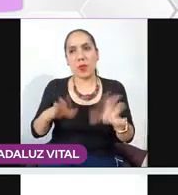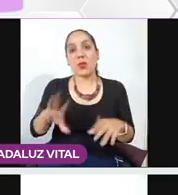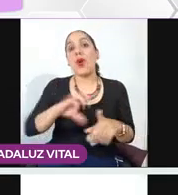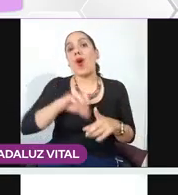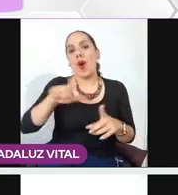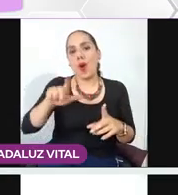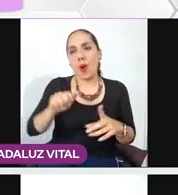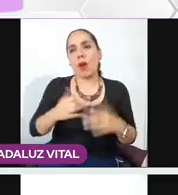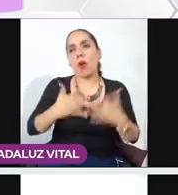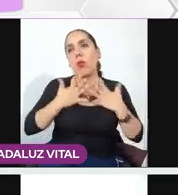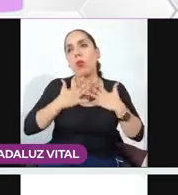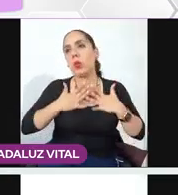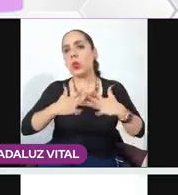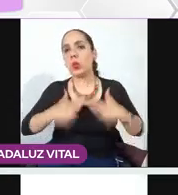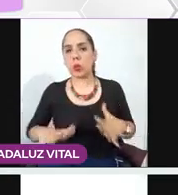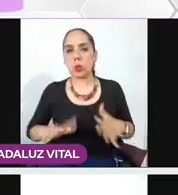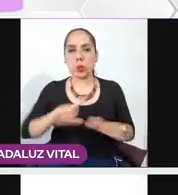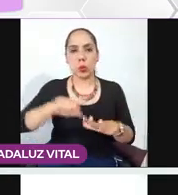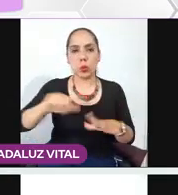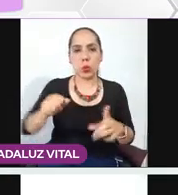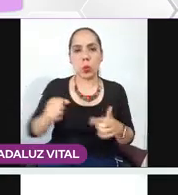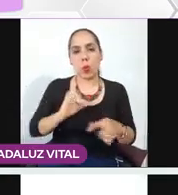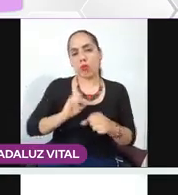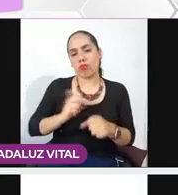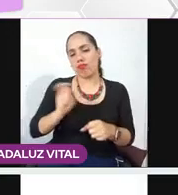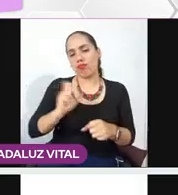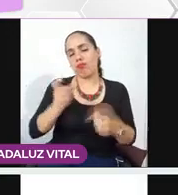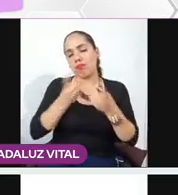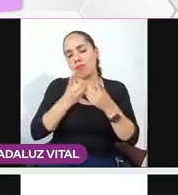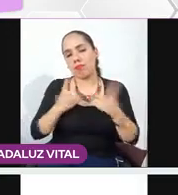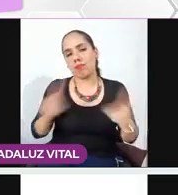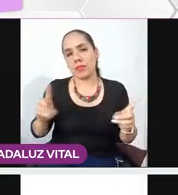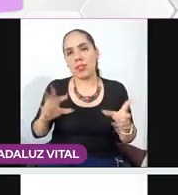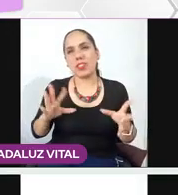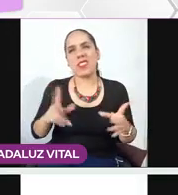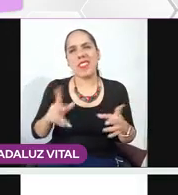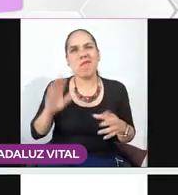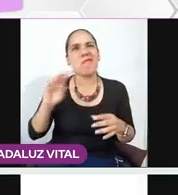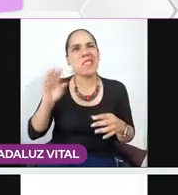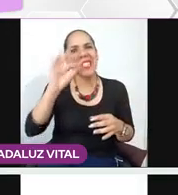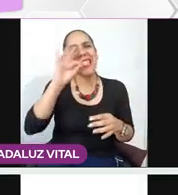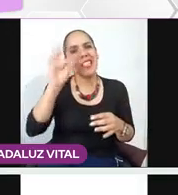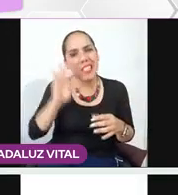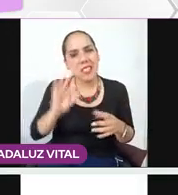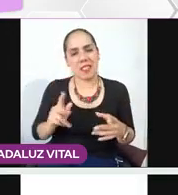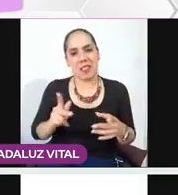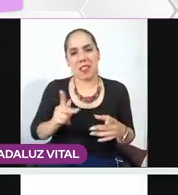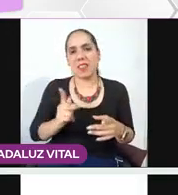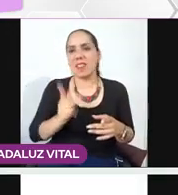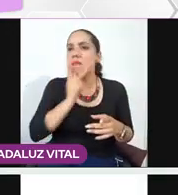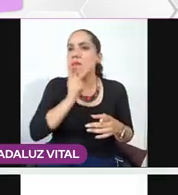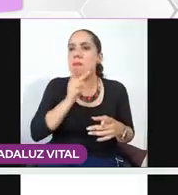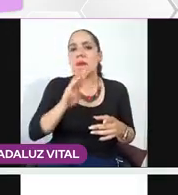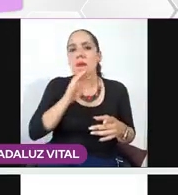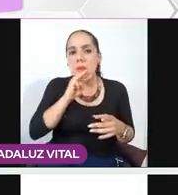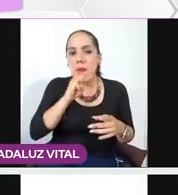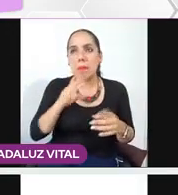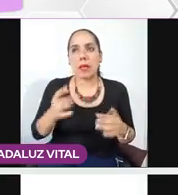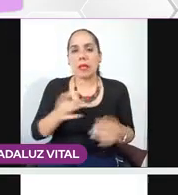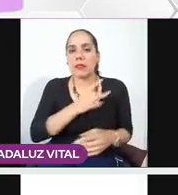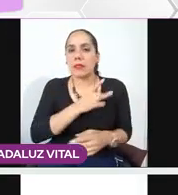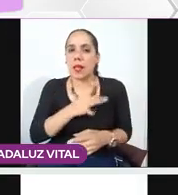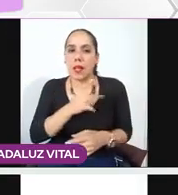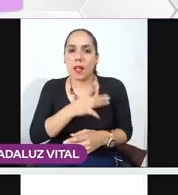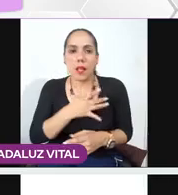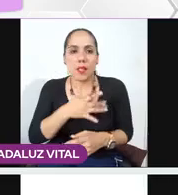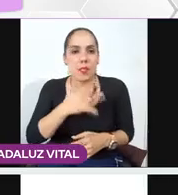muchas veces los papás son los que tienen como este miedo y ya hasta me atrevería yo a decirme, discúlpenme ustedes, pero pues las